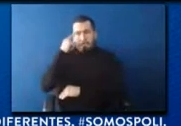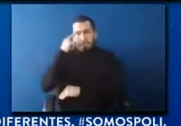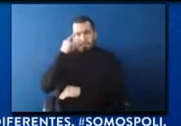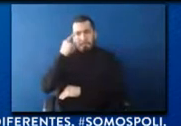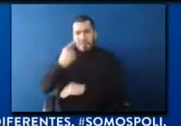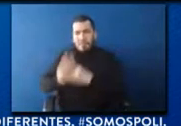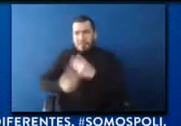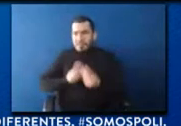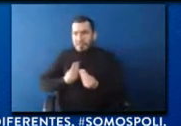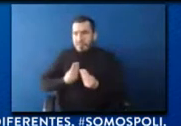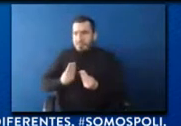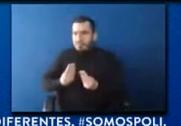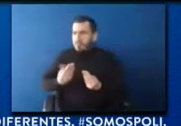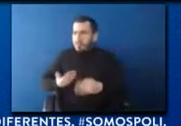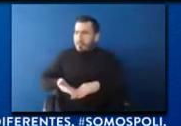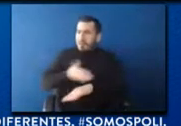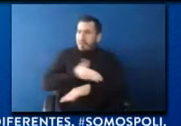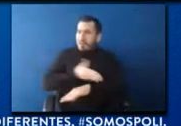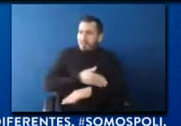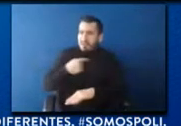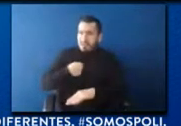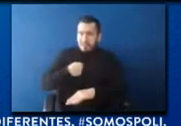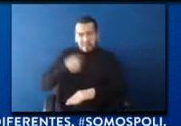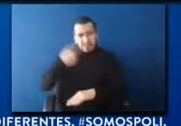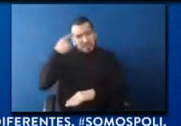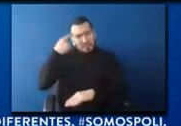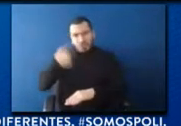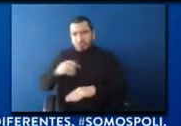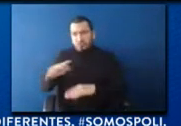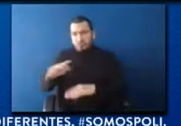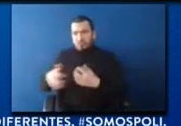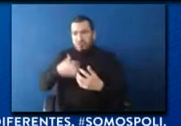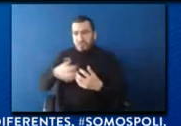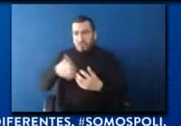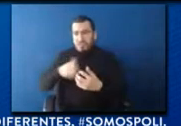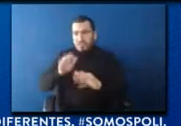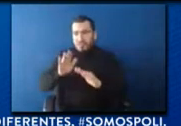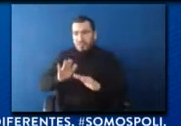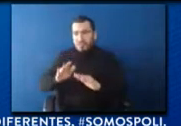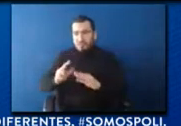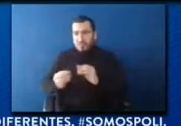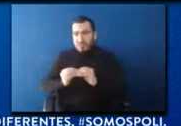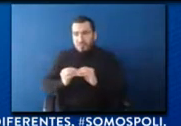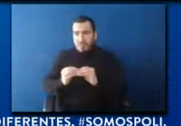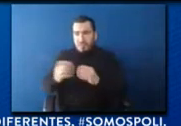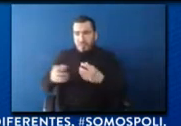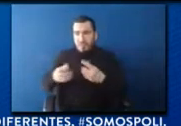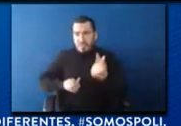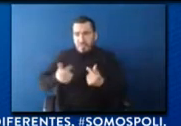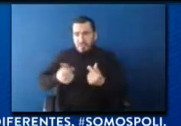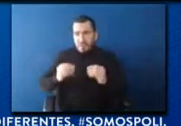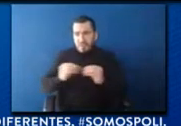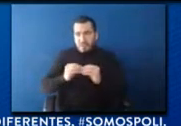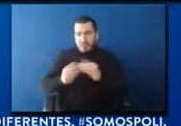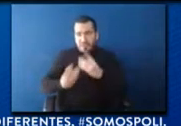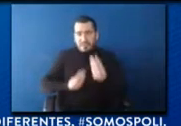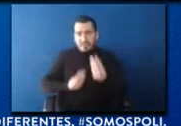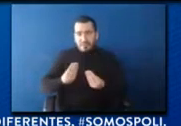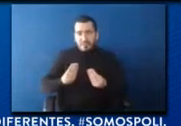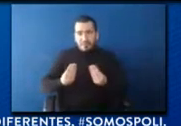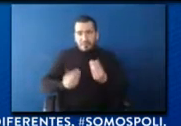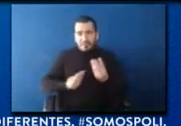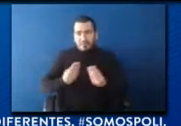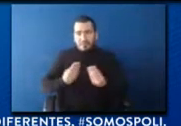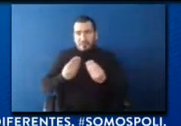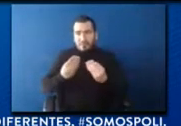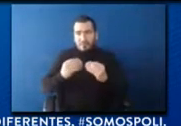tan alta de nuevos jugadores dentro del sistema financiero. Cada vez que yo pienso en telefonía móvil, se me vienen a la mente 3 o 4 nombres, no hay